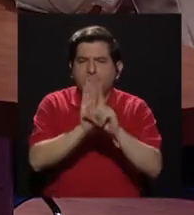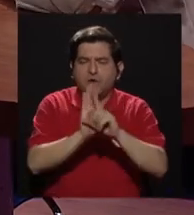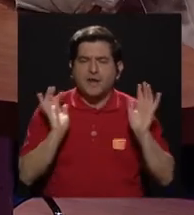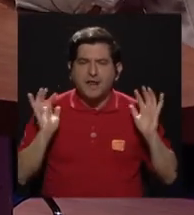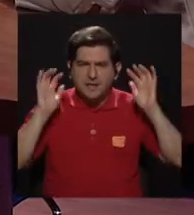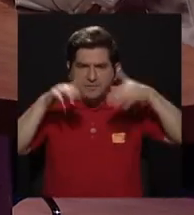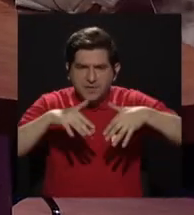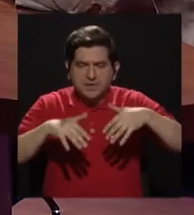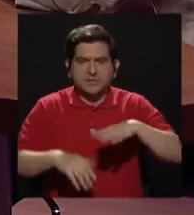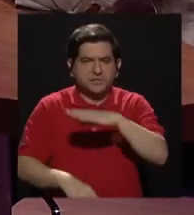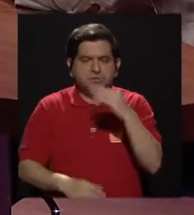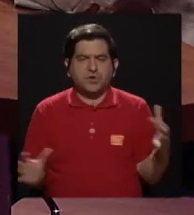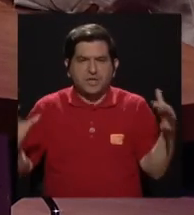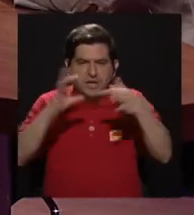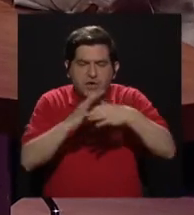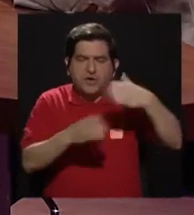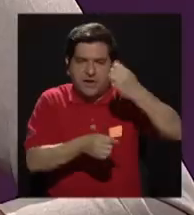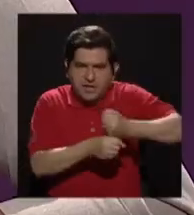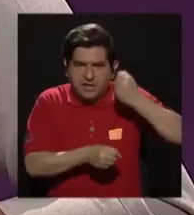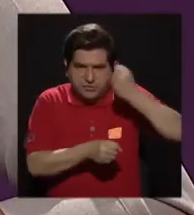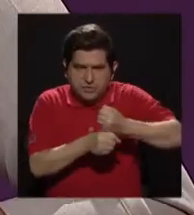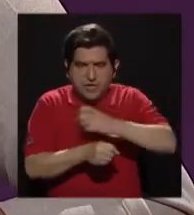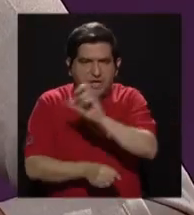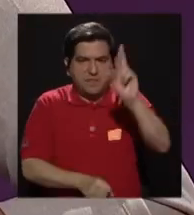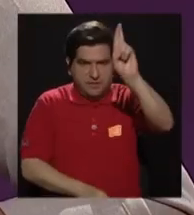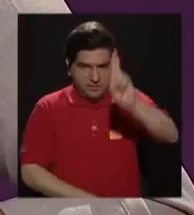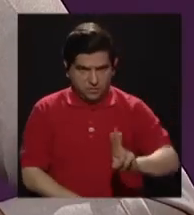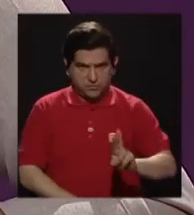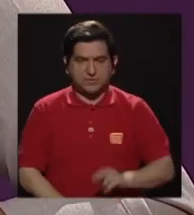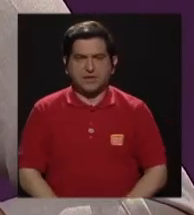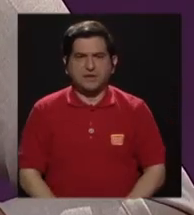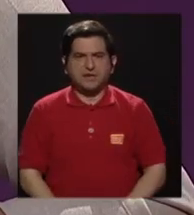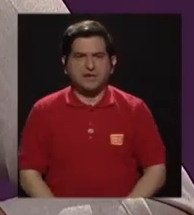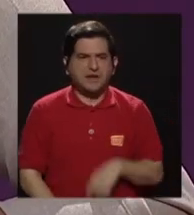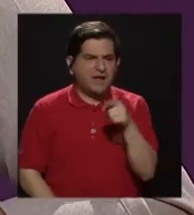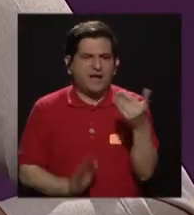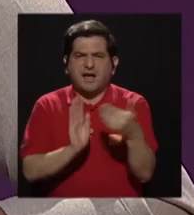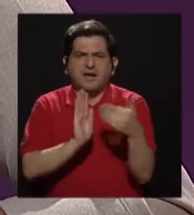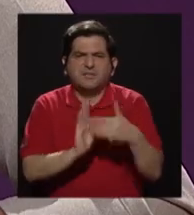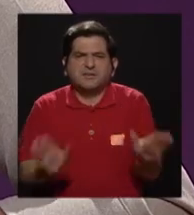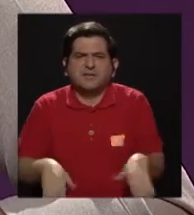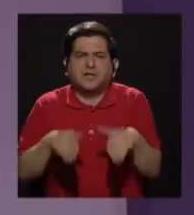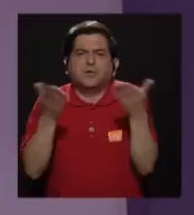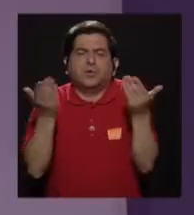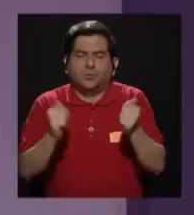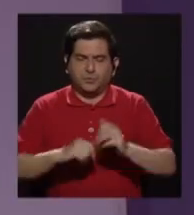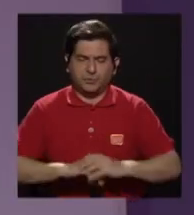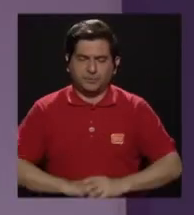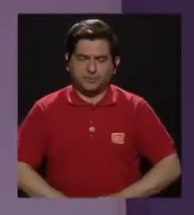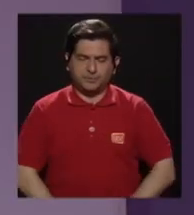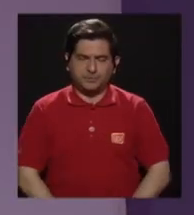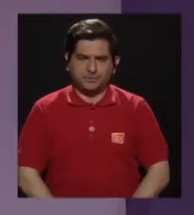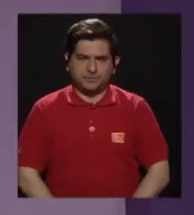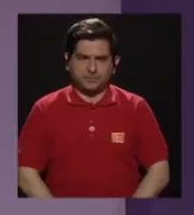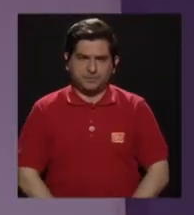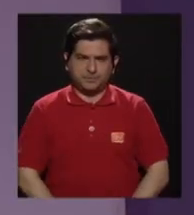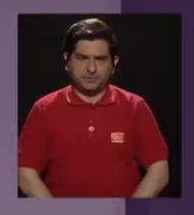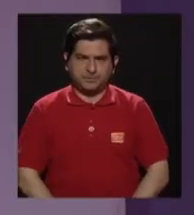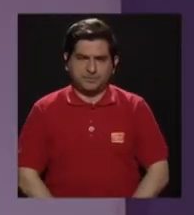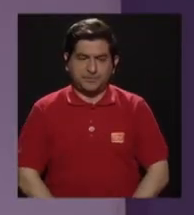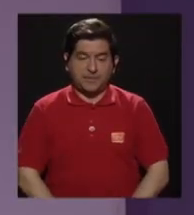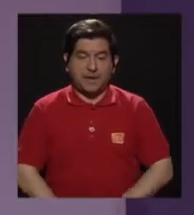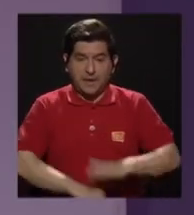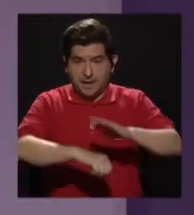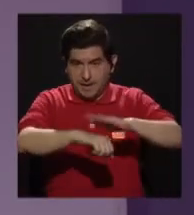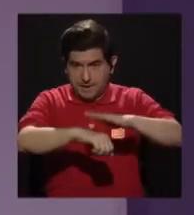y laboral a nivel costarricense, ¿cómo estas se ven afectadas? Mira, en lo que es el